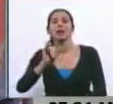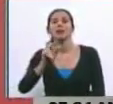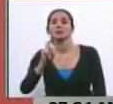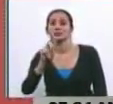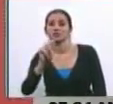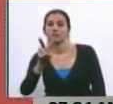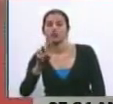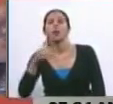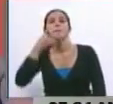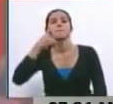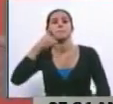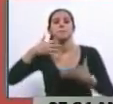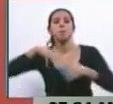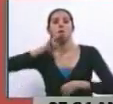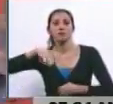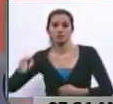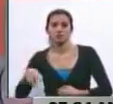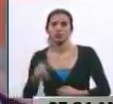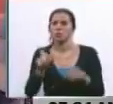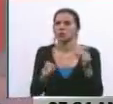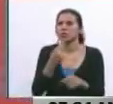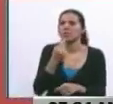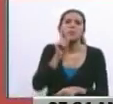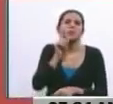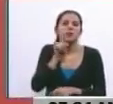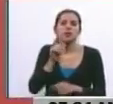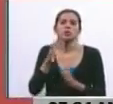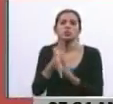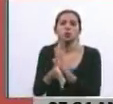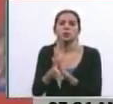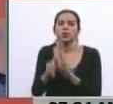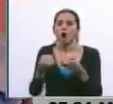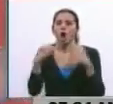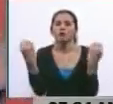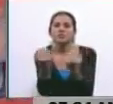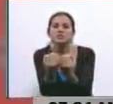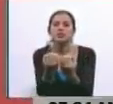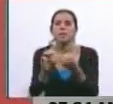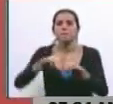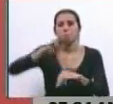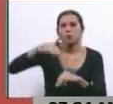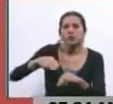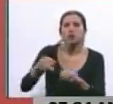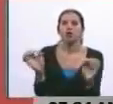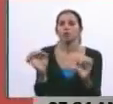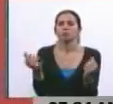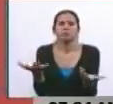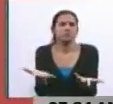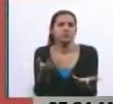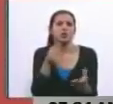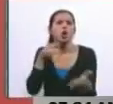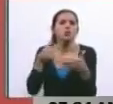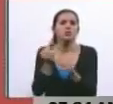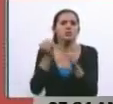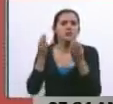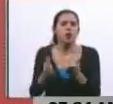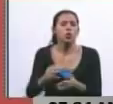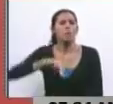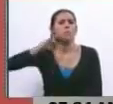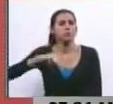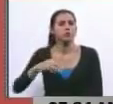alguna persona inescrupulosa que busca desviar el caso de los agentes autorizados, en los propios servicios y trabajadores de Movilidad. ¿Qué se está haciendo para que, bueno, se